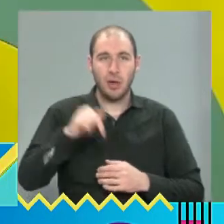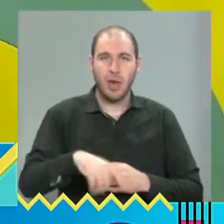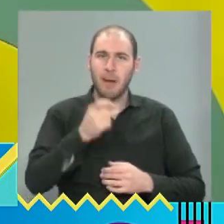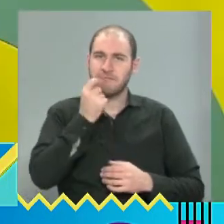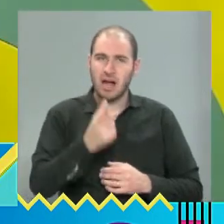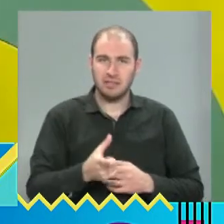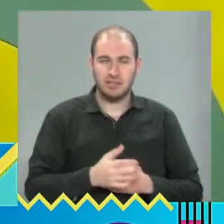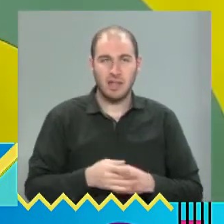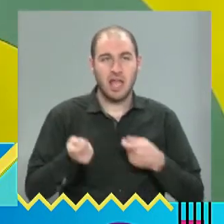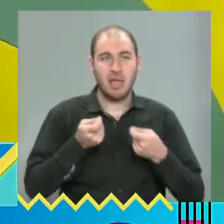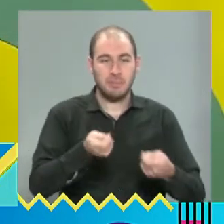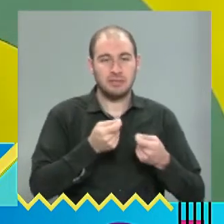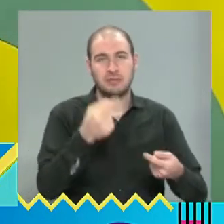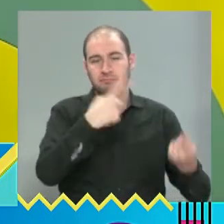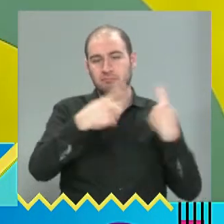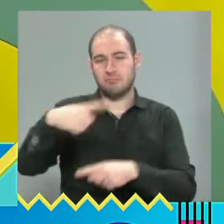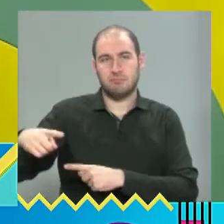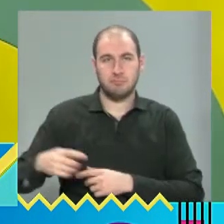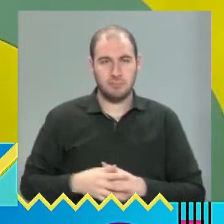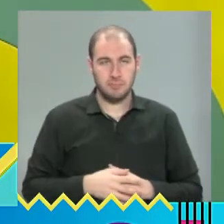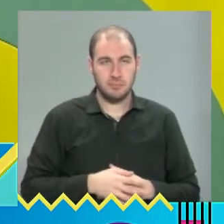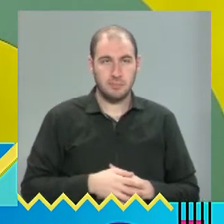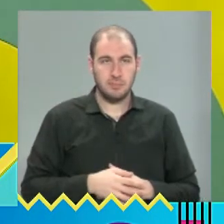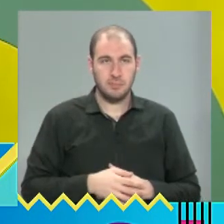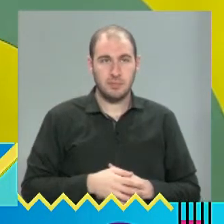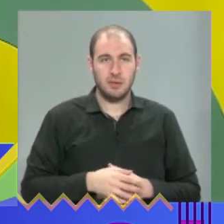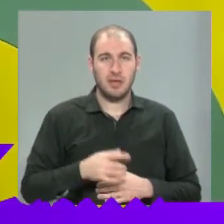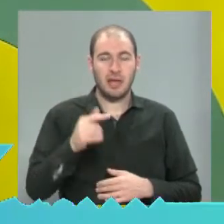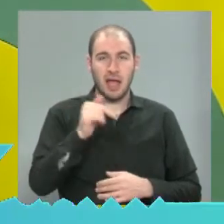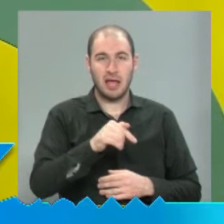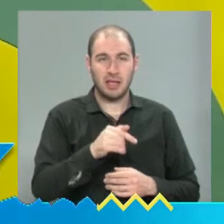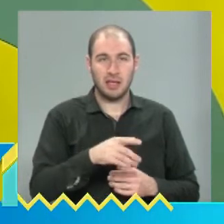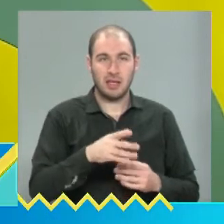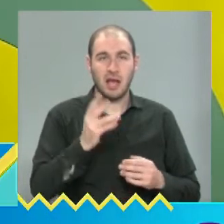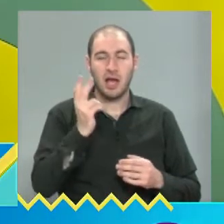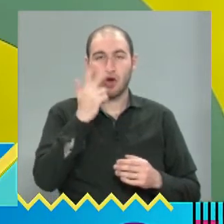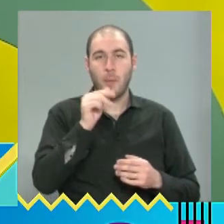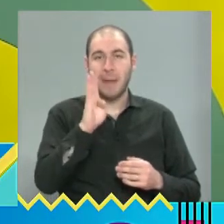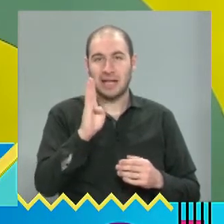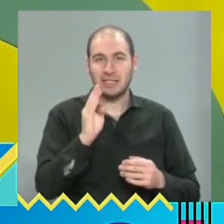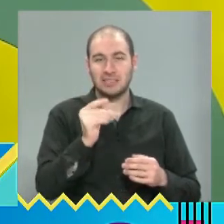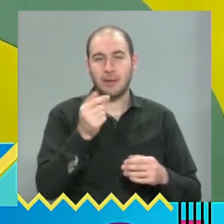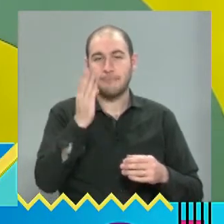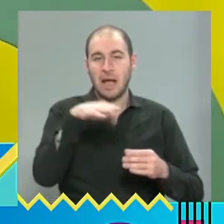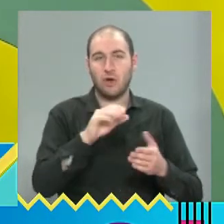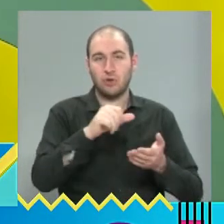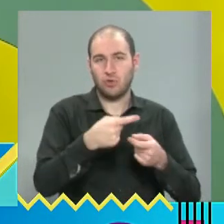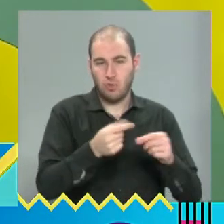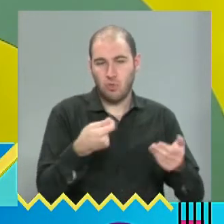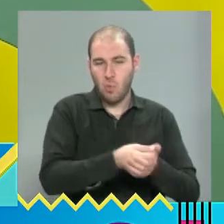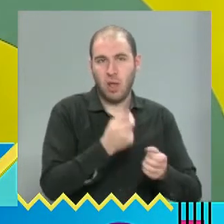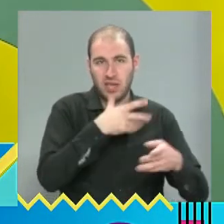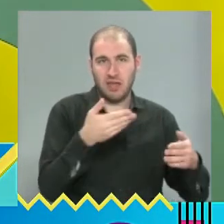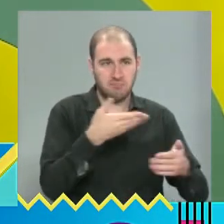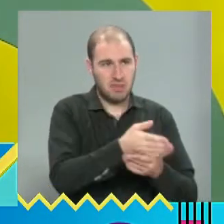más fácil invertir en distintos instrumentos. Bien. De hecho, desde el mismo home banking de cualquier cuenta sueldo uno puede acceder